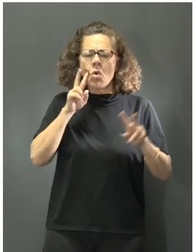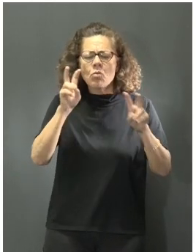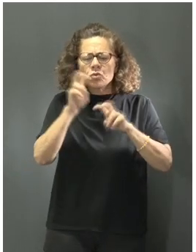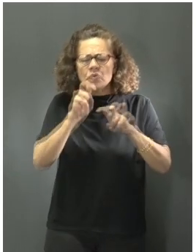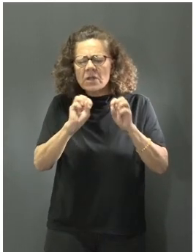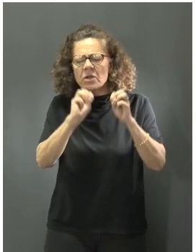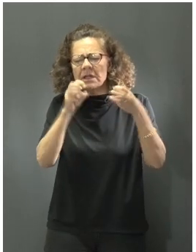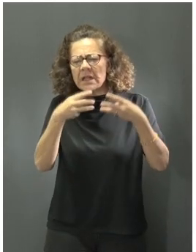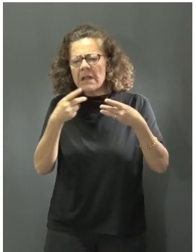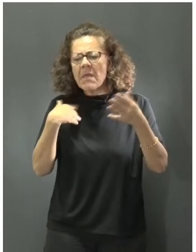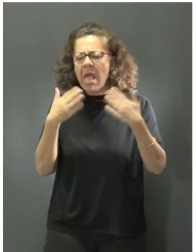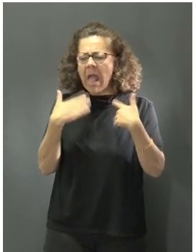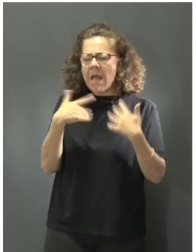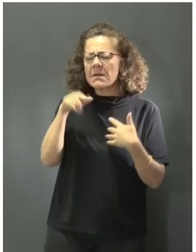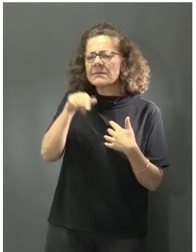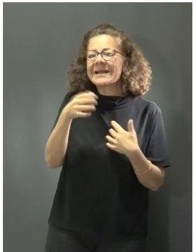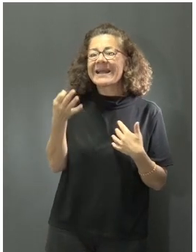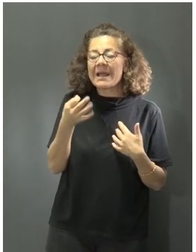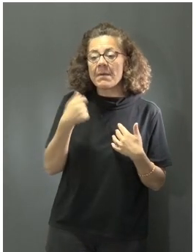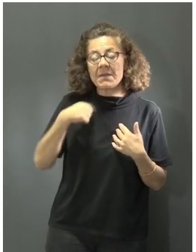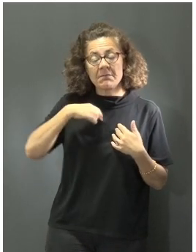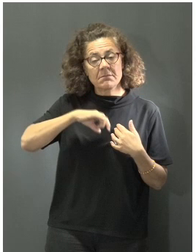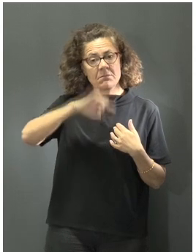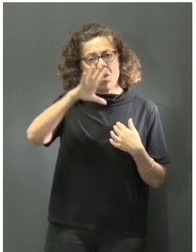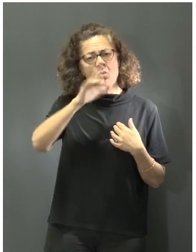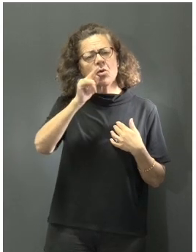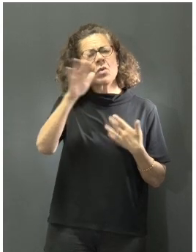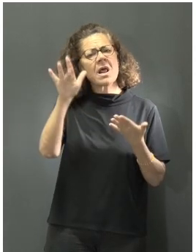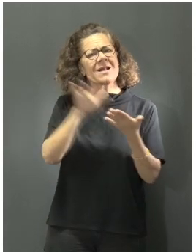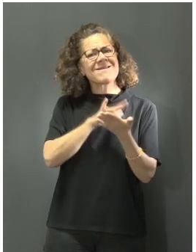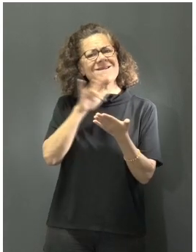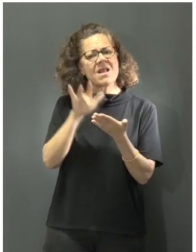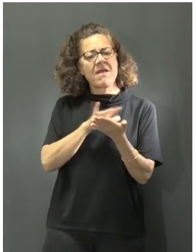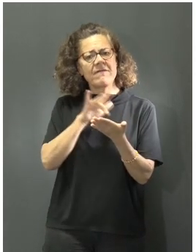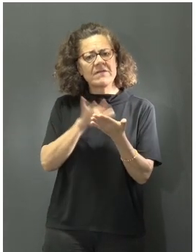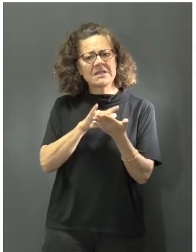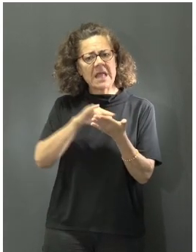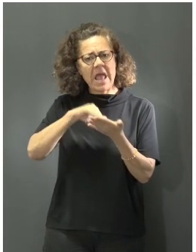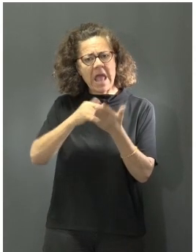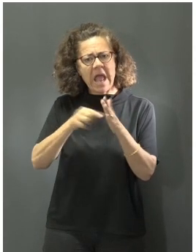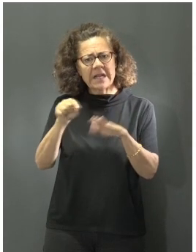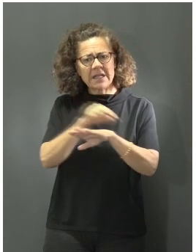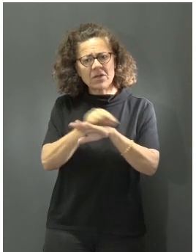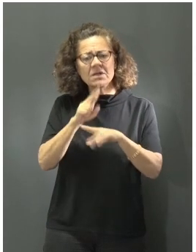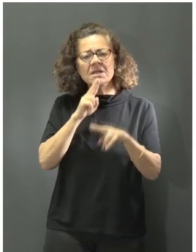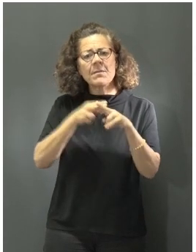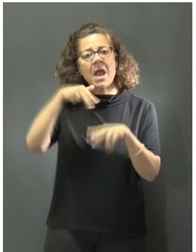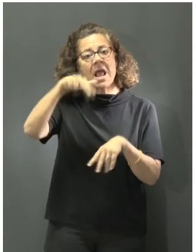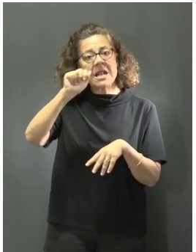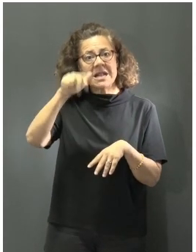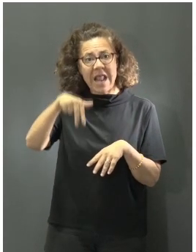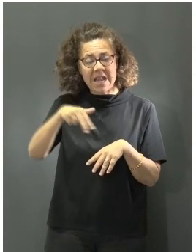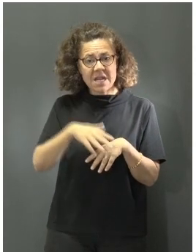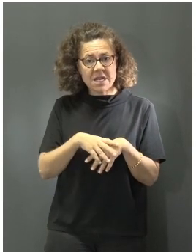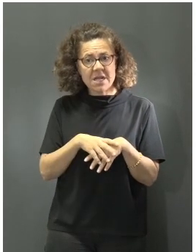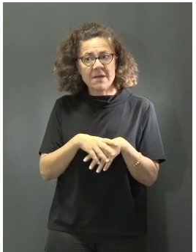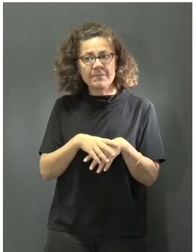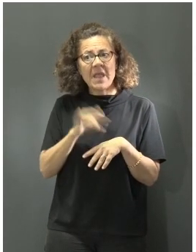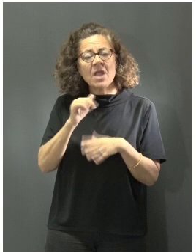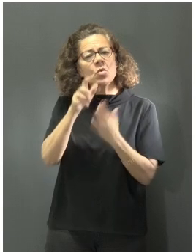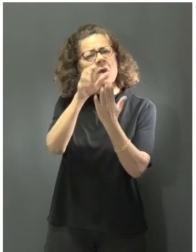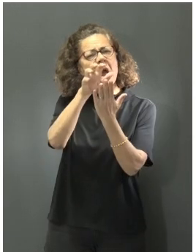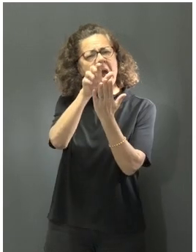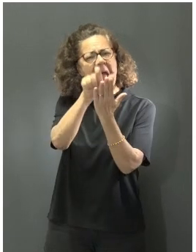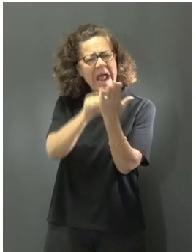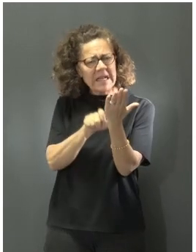cosas, para hablar contigo y tal, me sorprendió porque hay una revista de arquitectura que se llama NAN y que tenía un